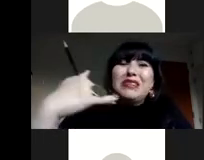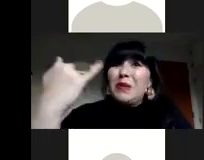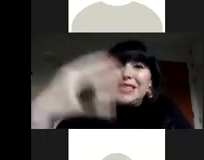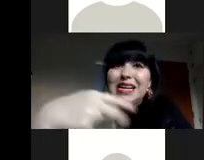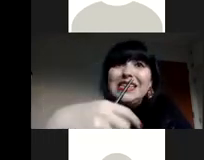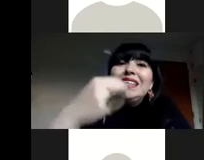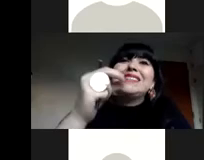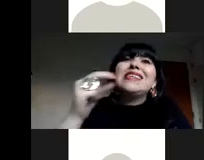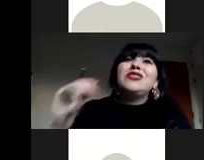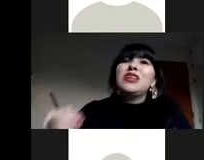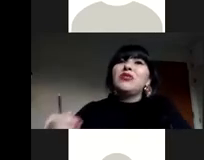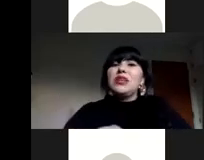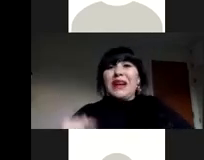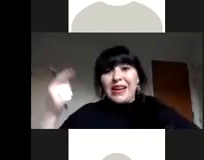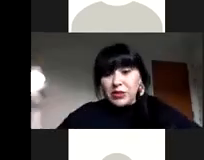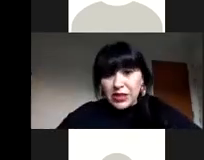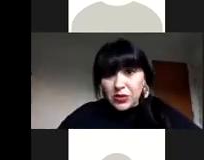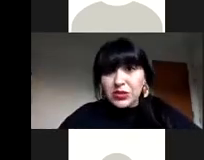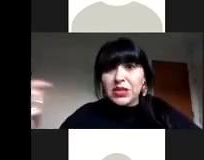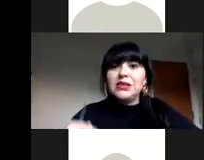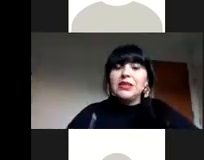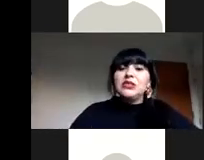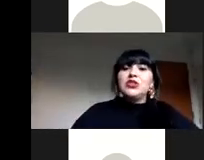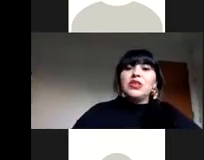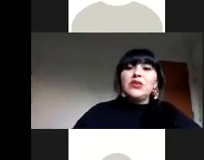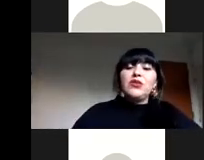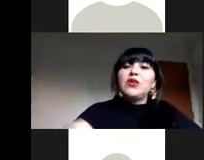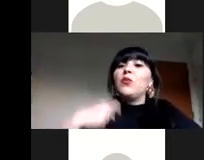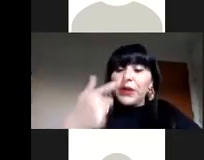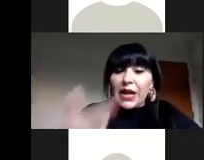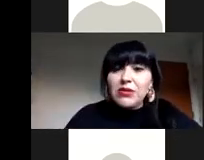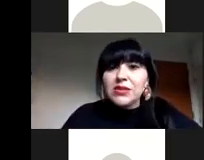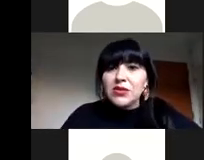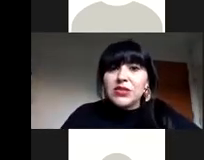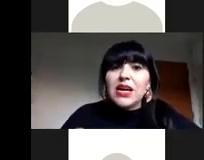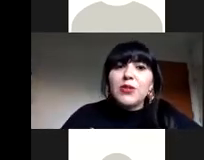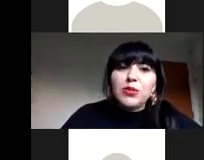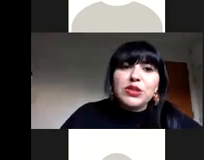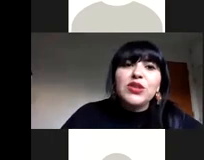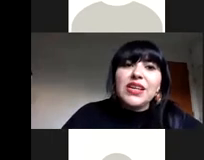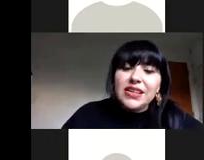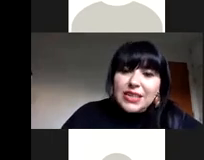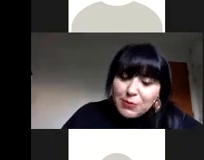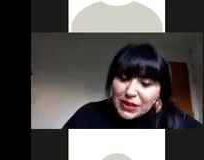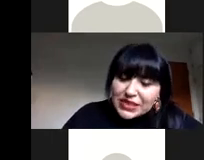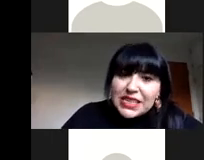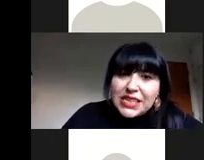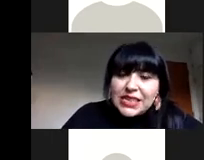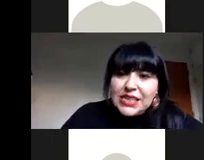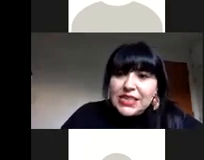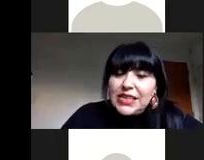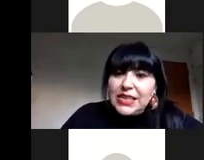más plata, es que yo dejo de pagar otras cosas, yo dejo de comprar otras cosas a propósito de